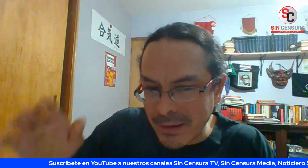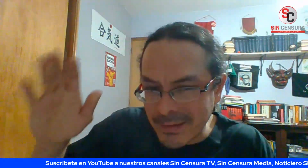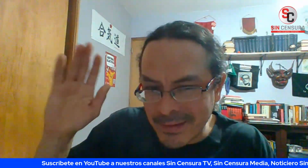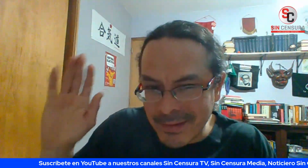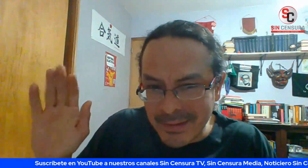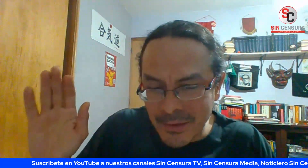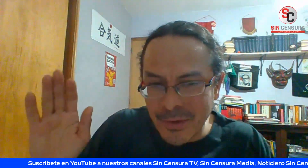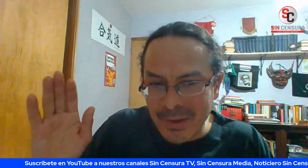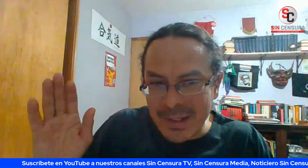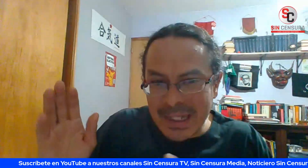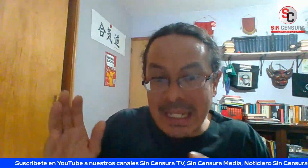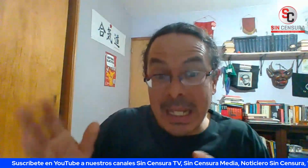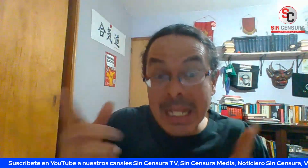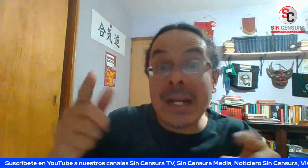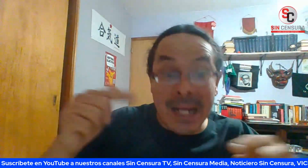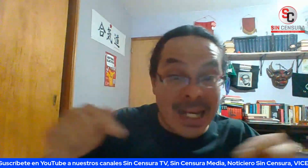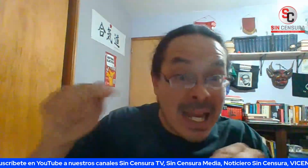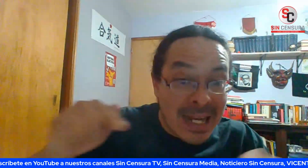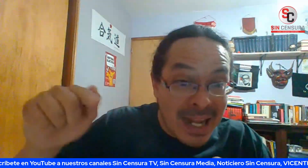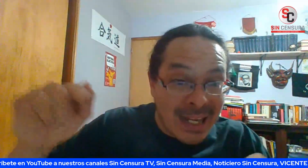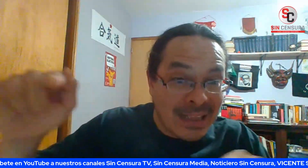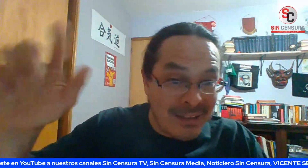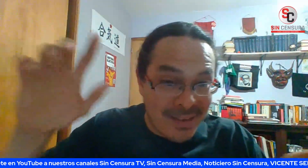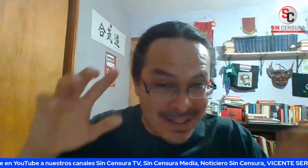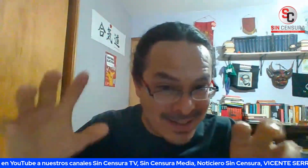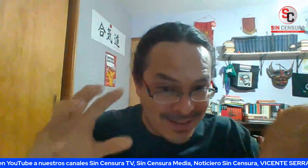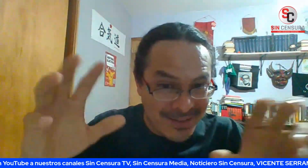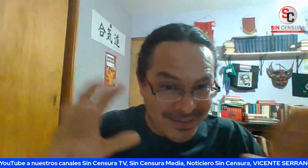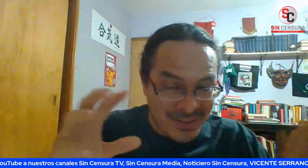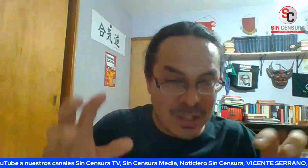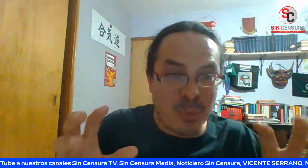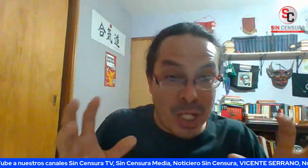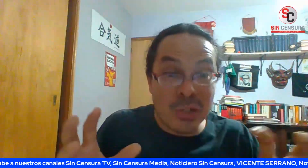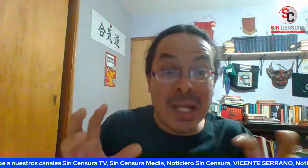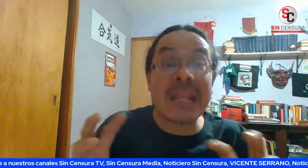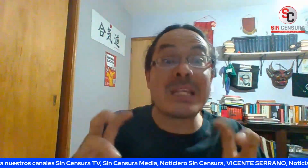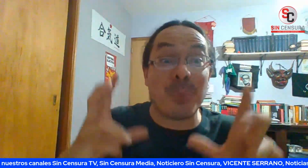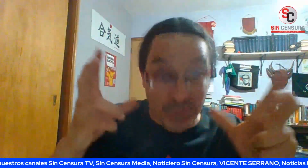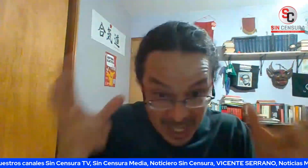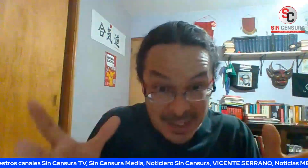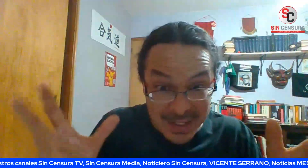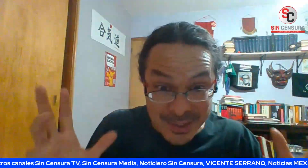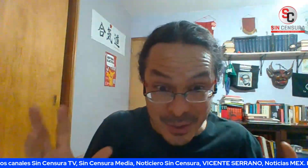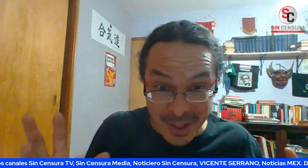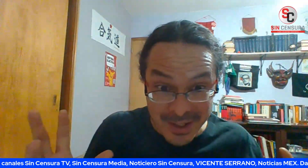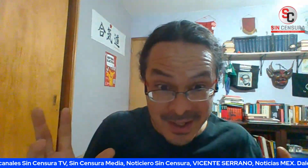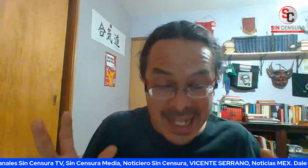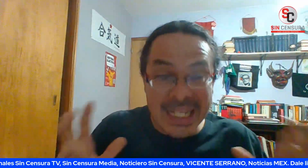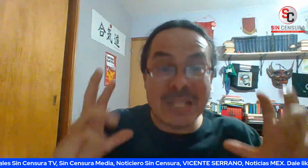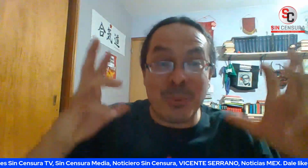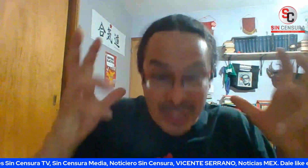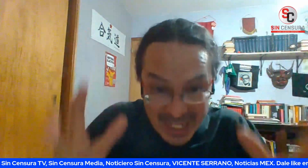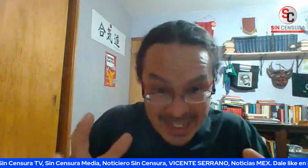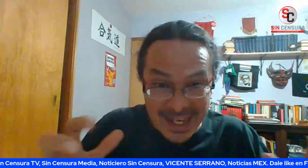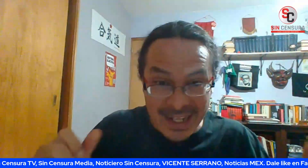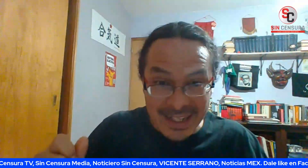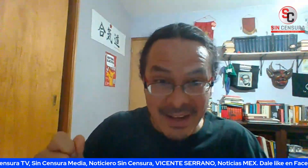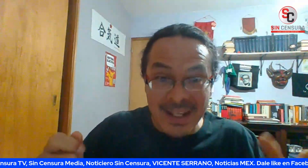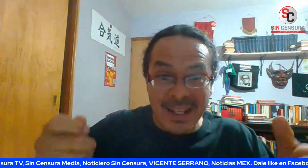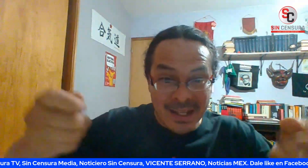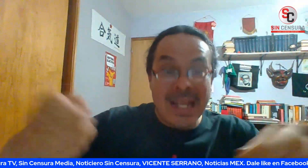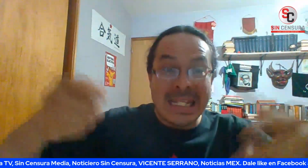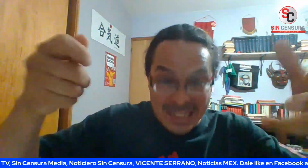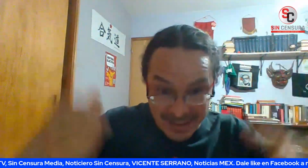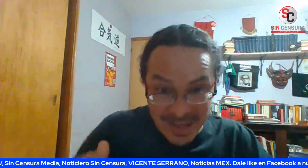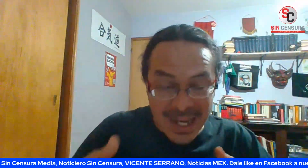historiografía, ¿no? Y genera narrativas. Sí. Entonces, por eso hay que disputar la historia, hay que disputar la narrativa,